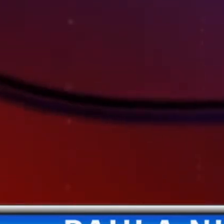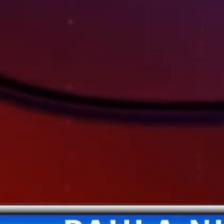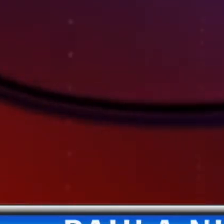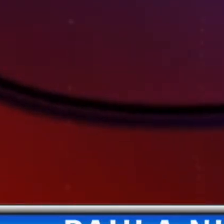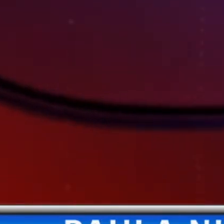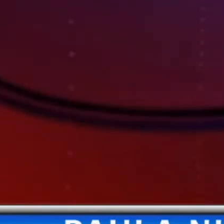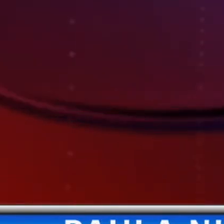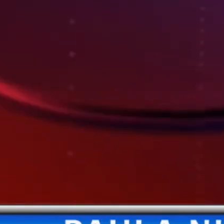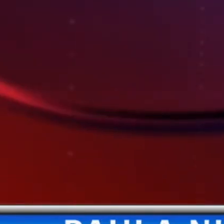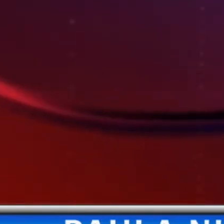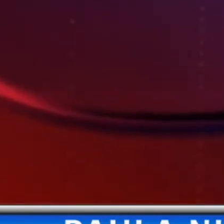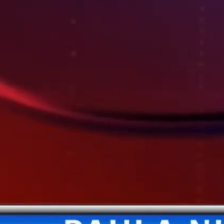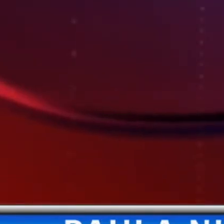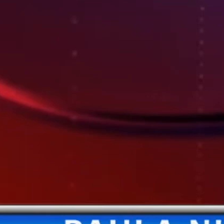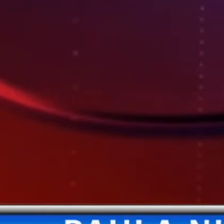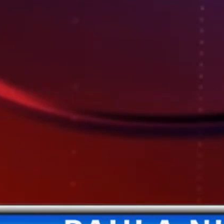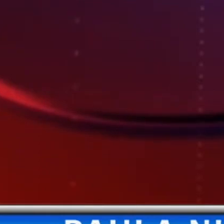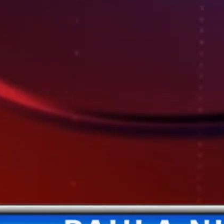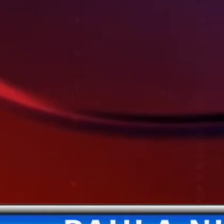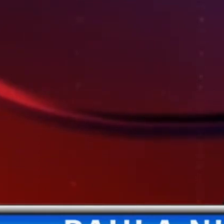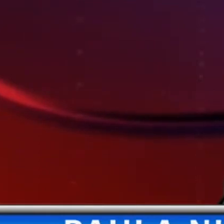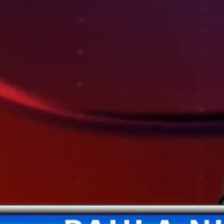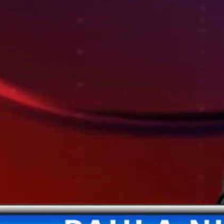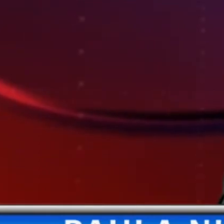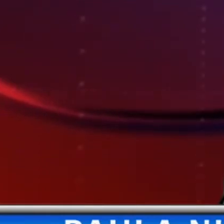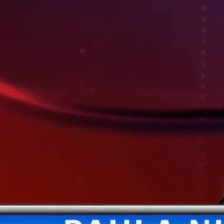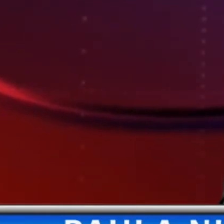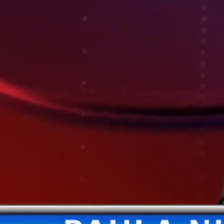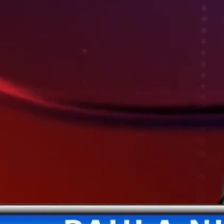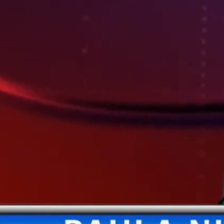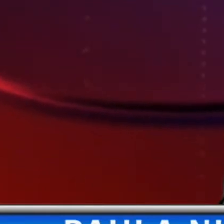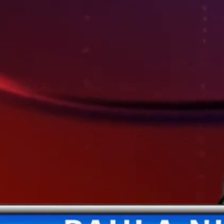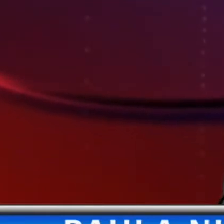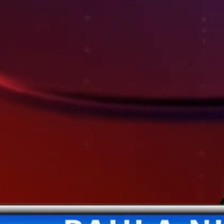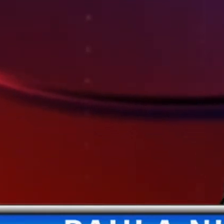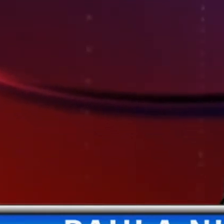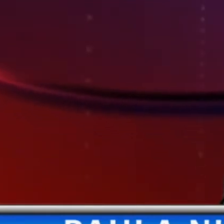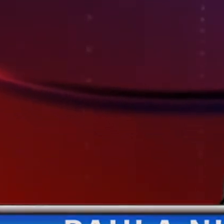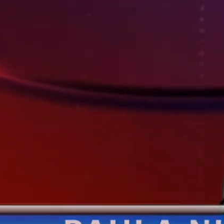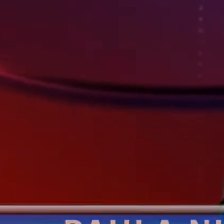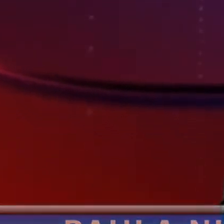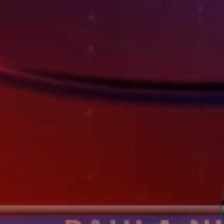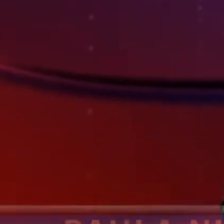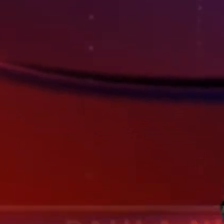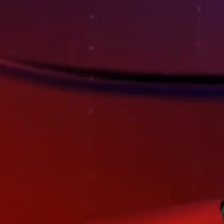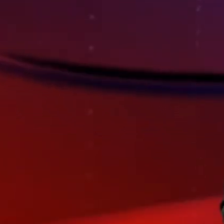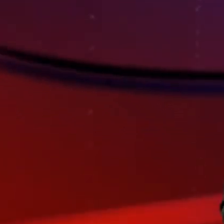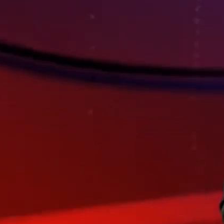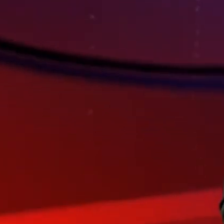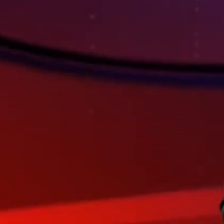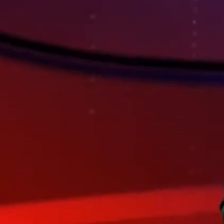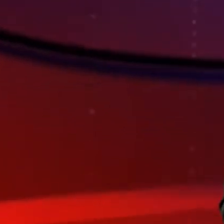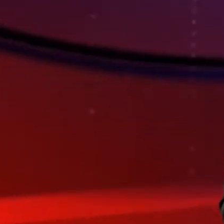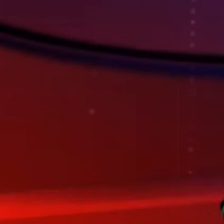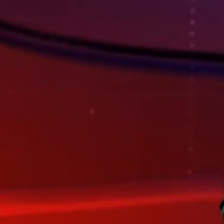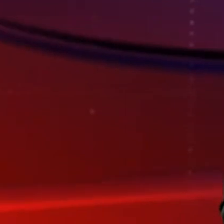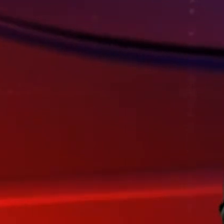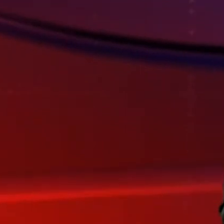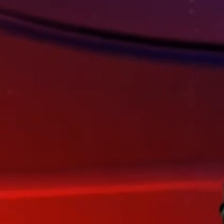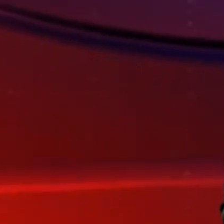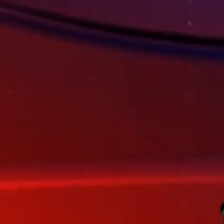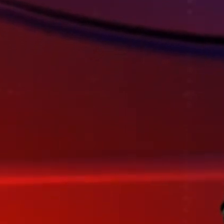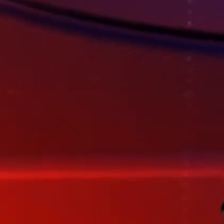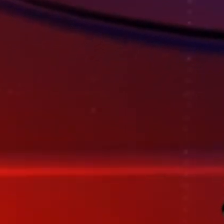nuestro desarrollo. El día de hoy nos parece importante tratar este tema y por eso en el Al Derecho y al Revés tenemos